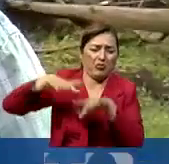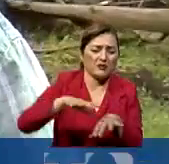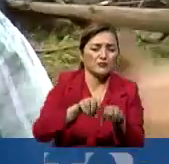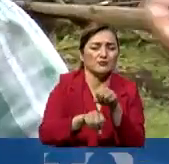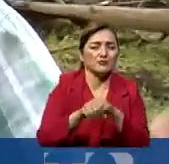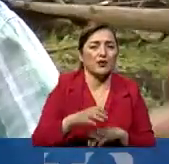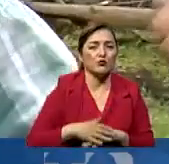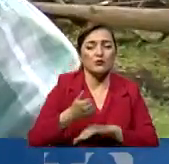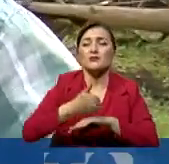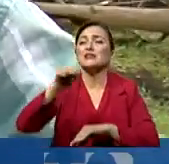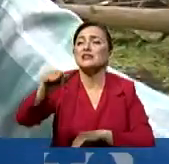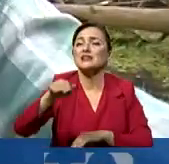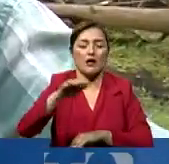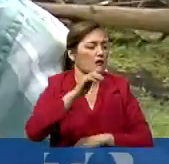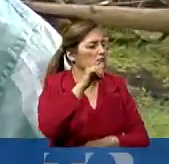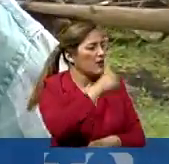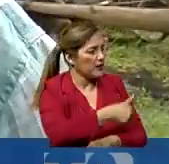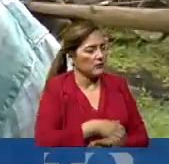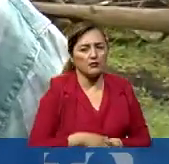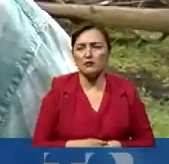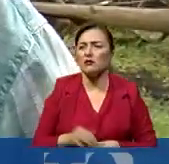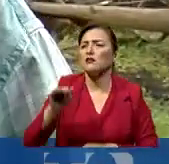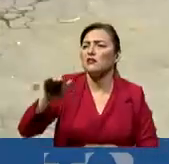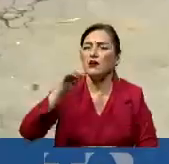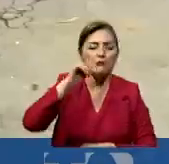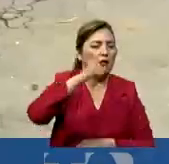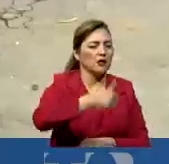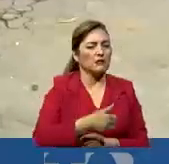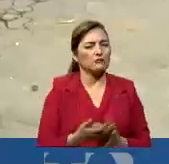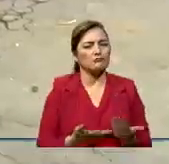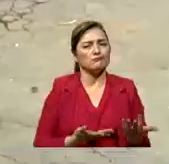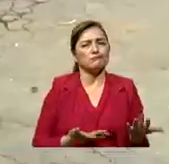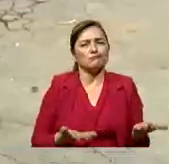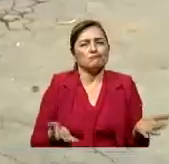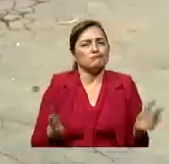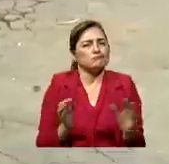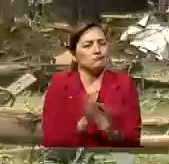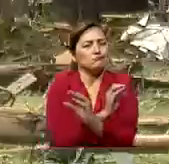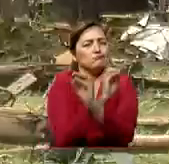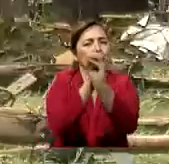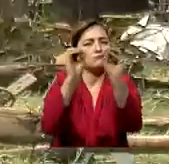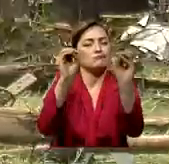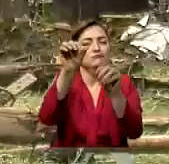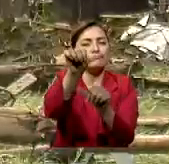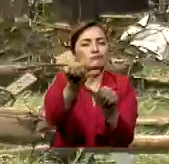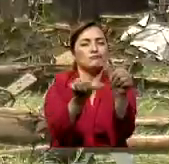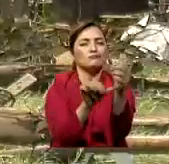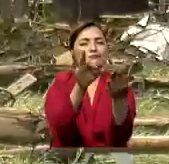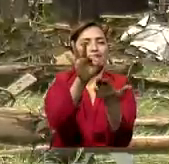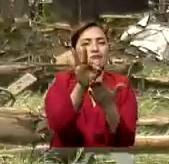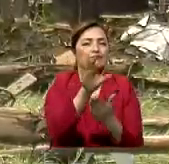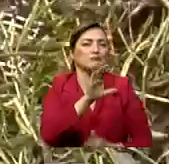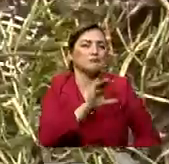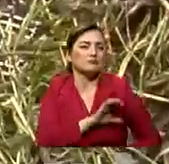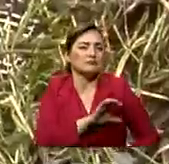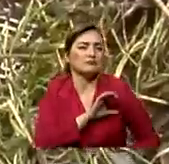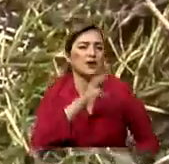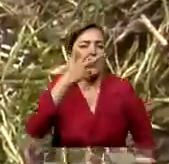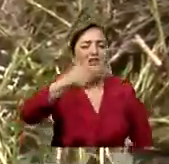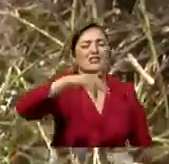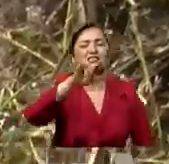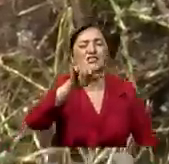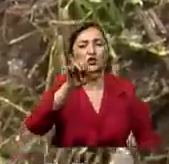dicen que mañana, que pasado, que mañana, que pasado y hasta ahí estamos. La administración zonal Los Chillos nos dijo que actualmente están realizando los